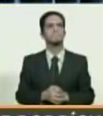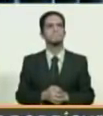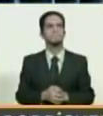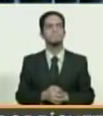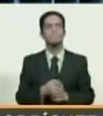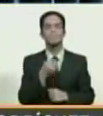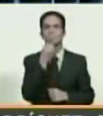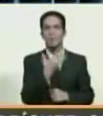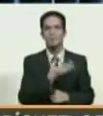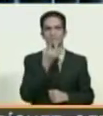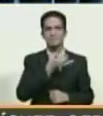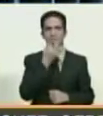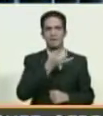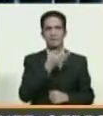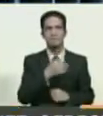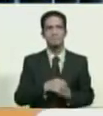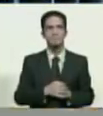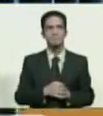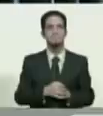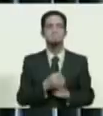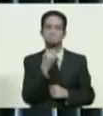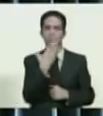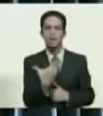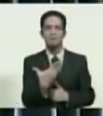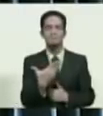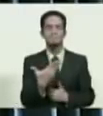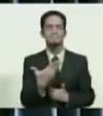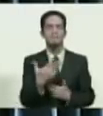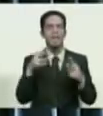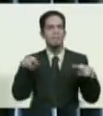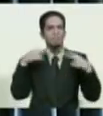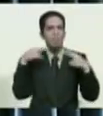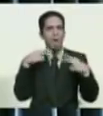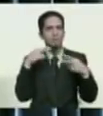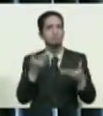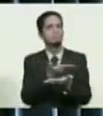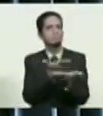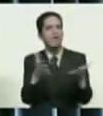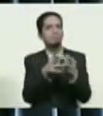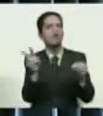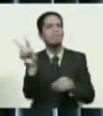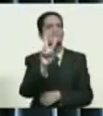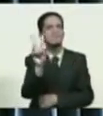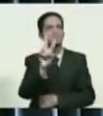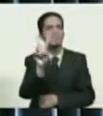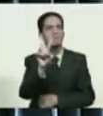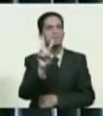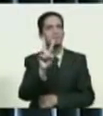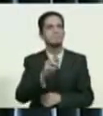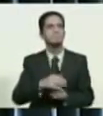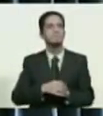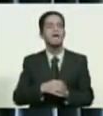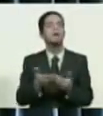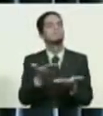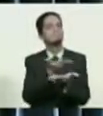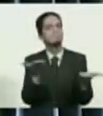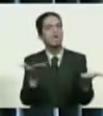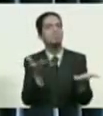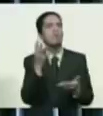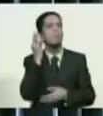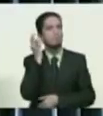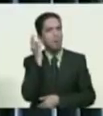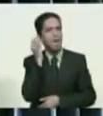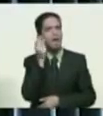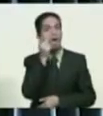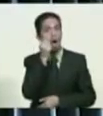Muy buenas tardes, buen mediodía y buen almuerzo para toda la patria venezolana, para todas nuestras mujeres, hombres de